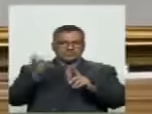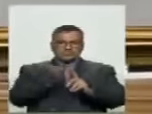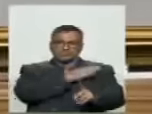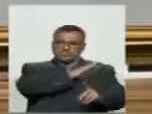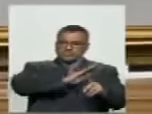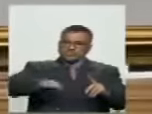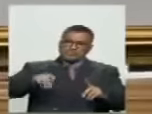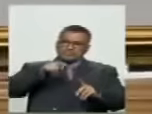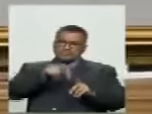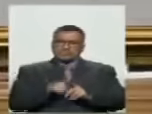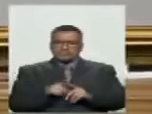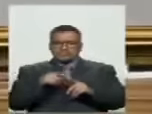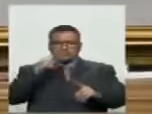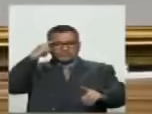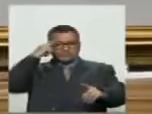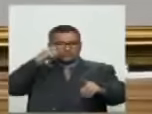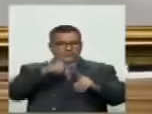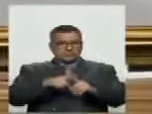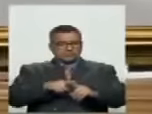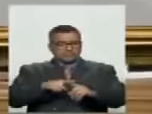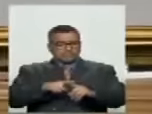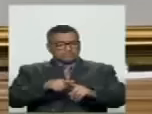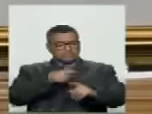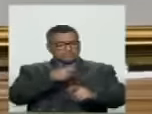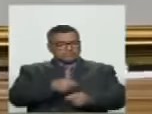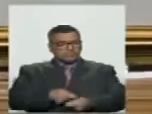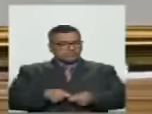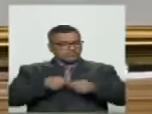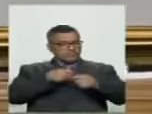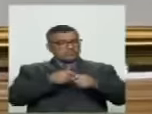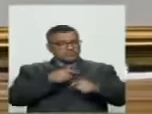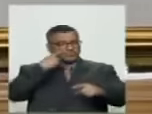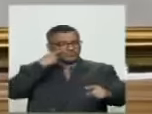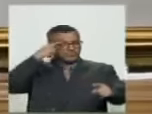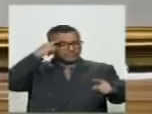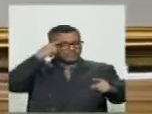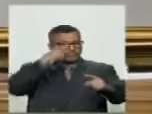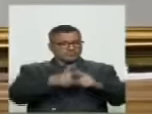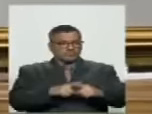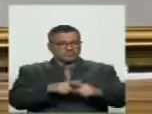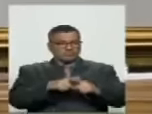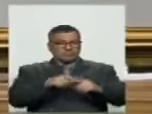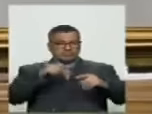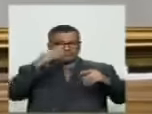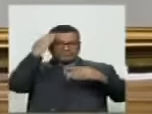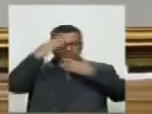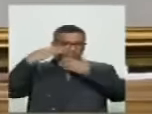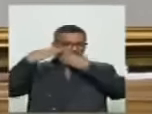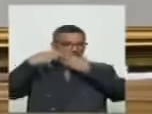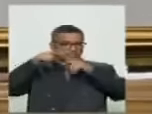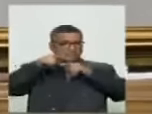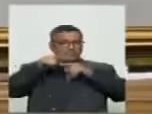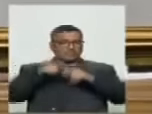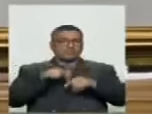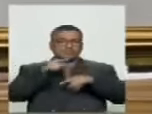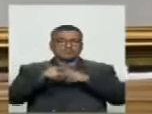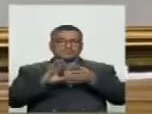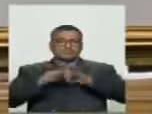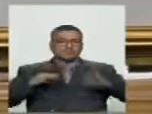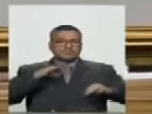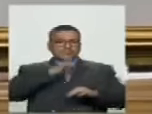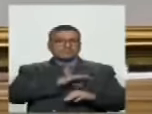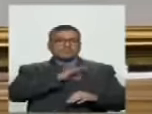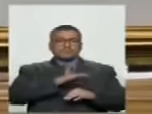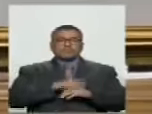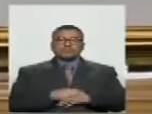violencia, que haya sido objeto de amenazas, que haya sido objeto de terrorismo a través de las redes